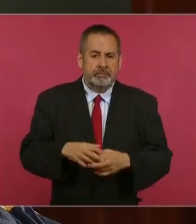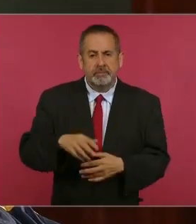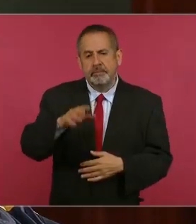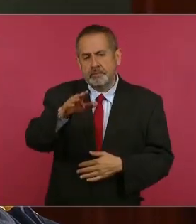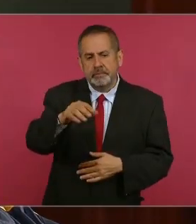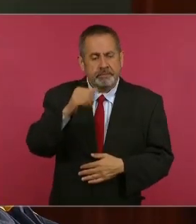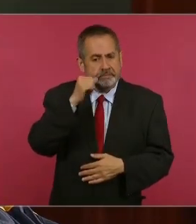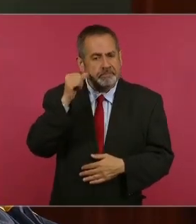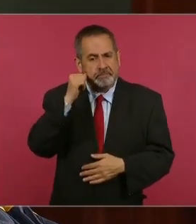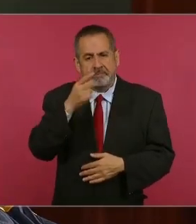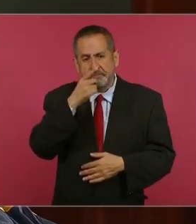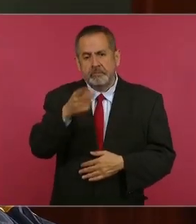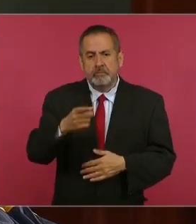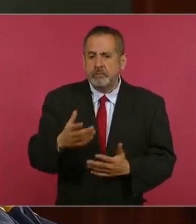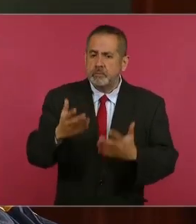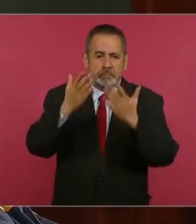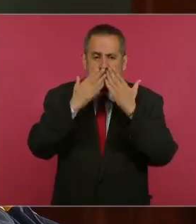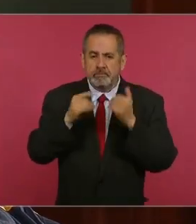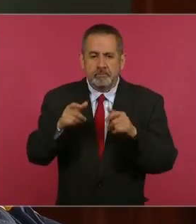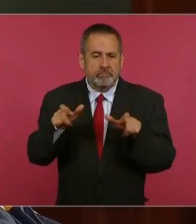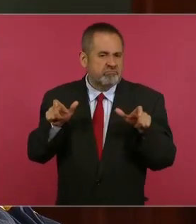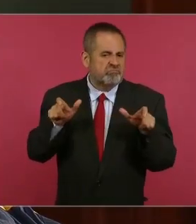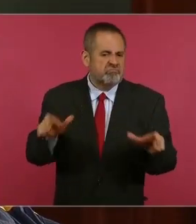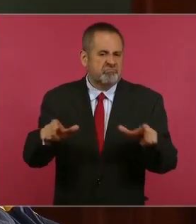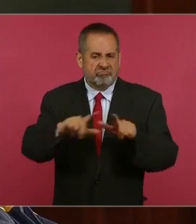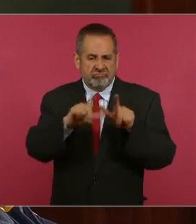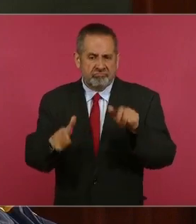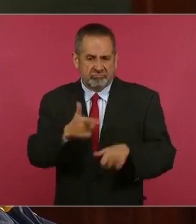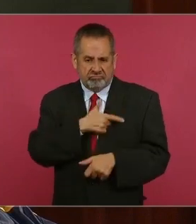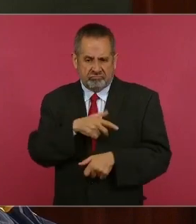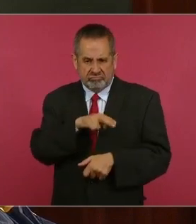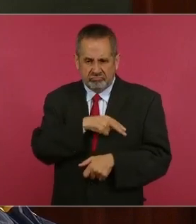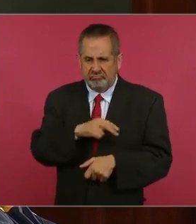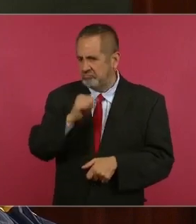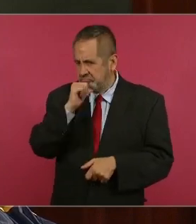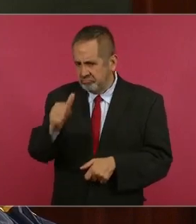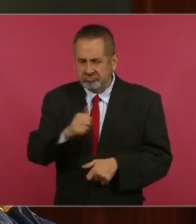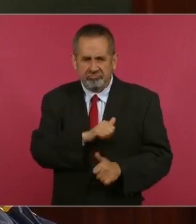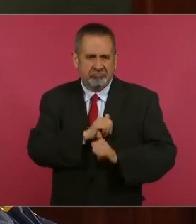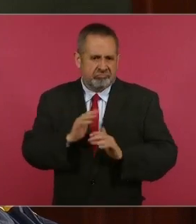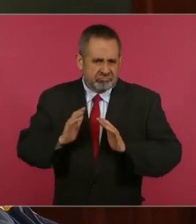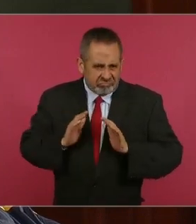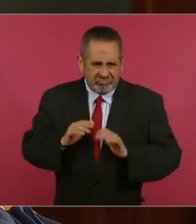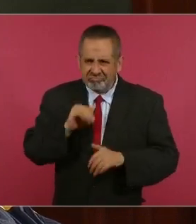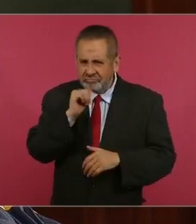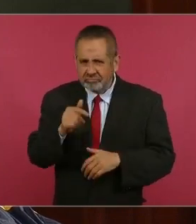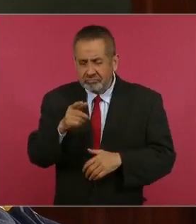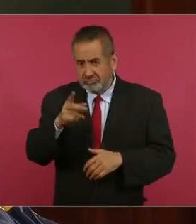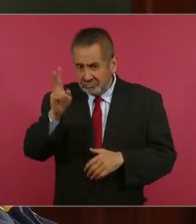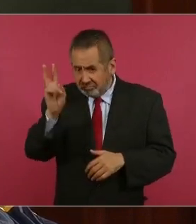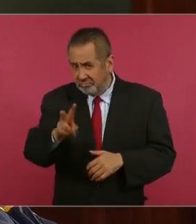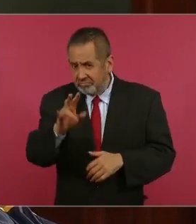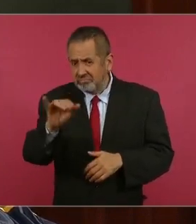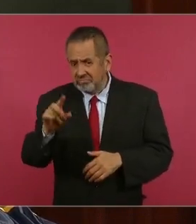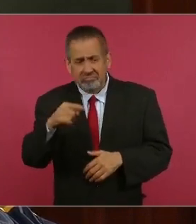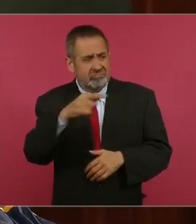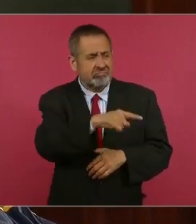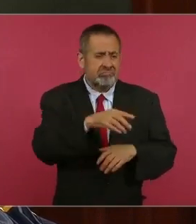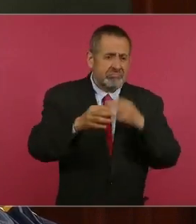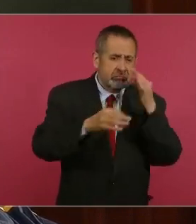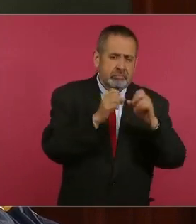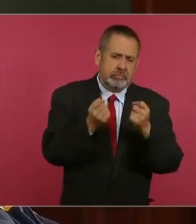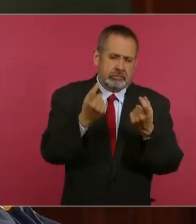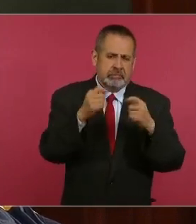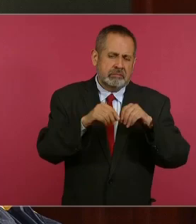que había ausencia tanto de la Guardia Nacional como del Ejército. ¿Qué tan cierto es esto, presidente? Porque se mostraban nada más